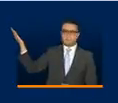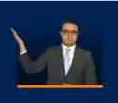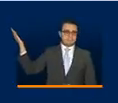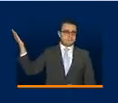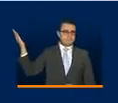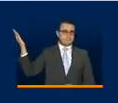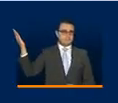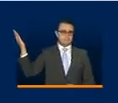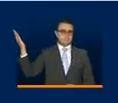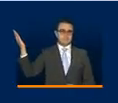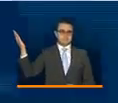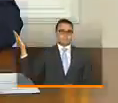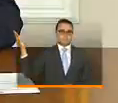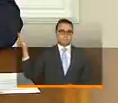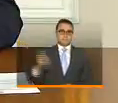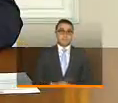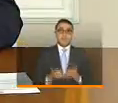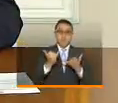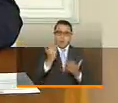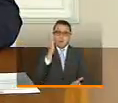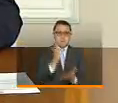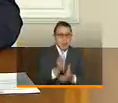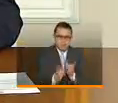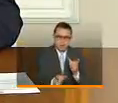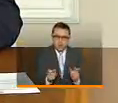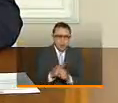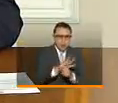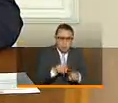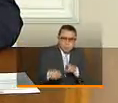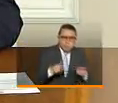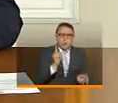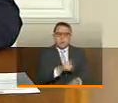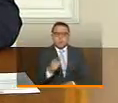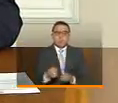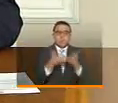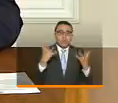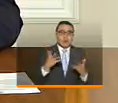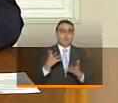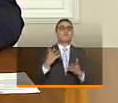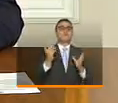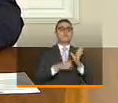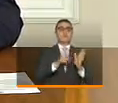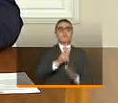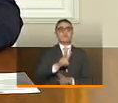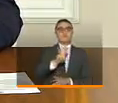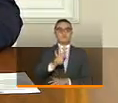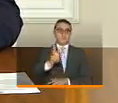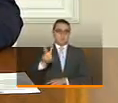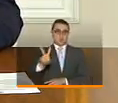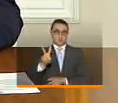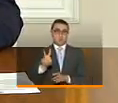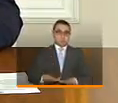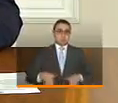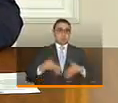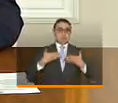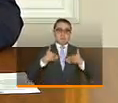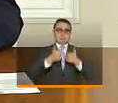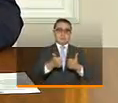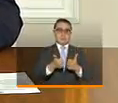1.954.674. El día de hoy se registraron 16.352 recuperados y seguimos subiendo en el porcentaje de